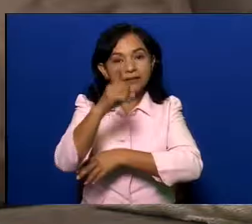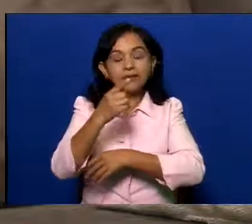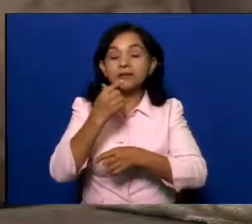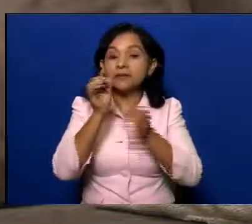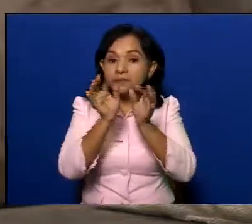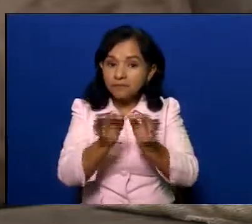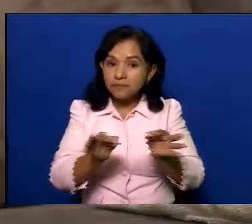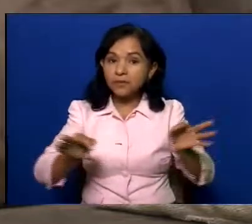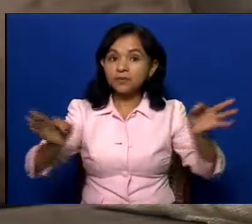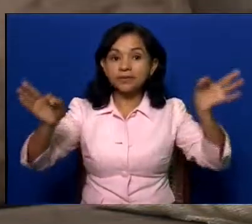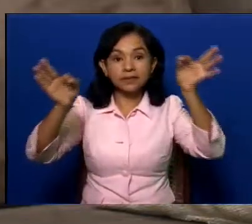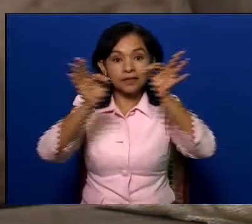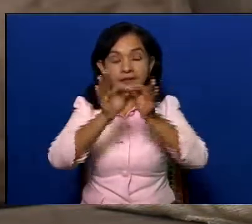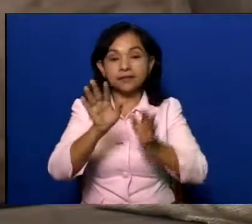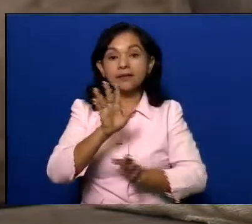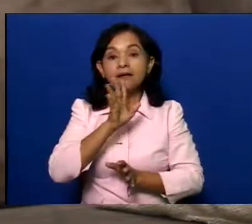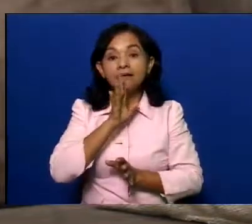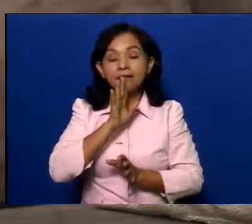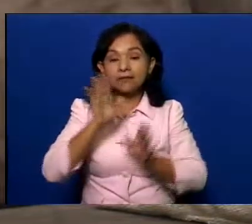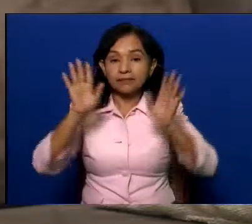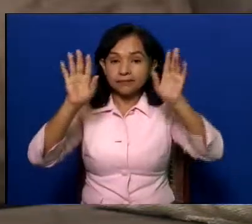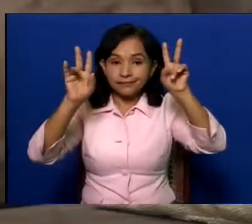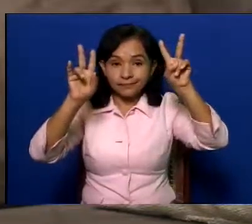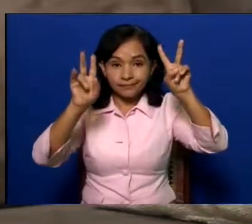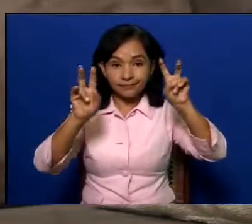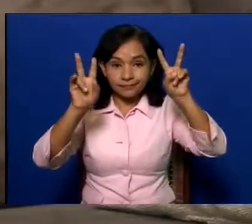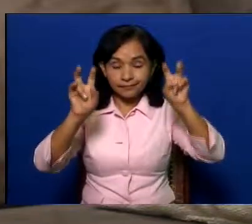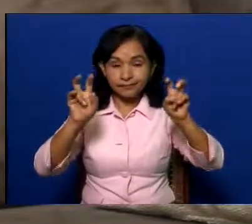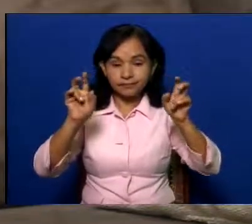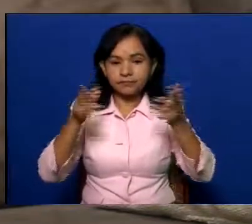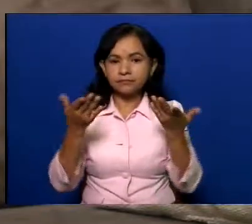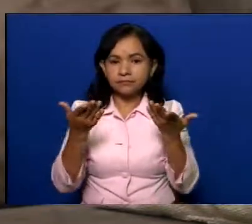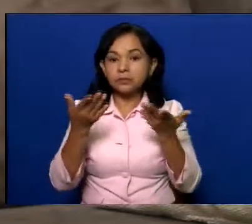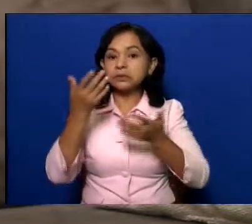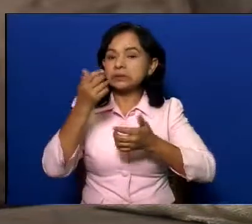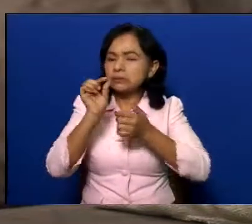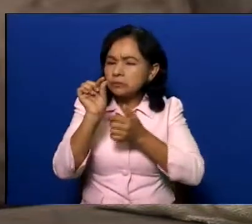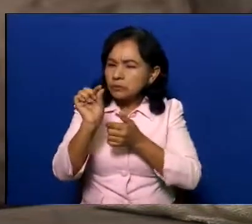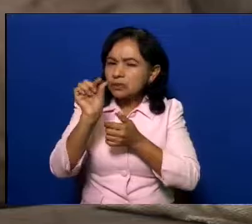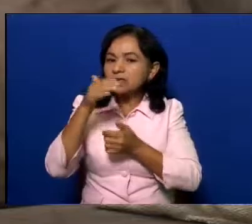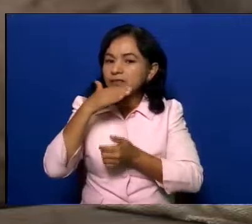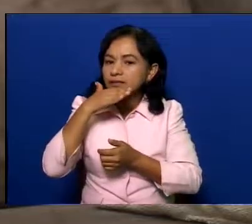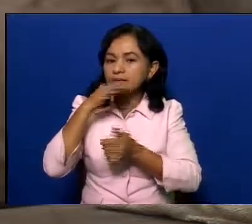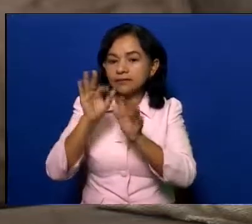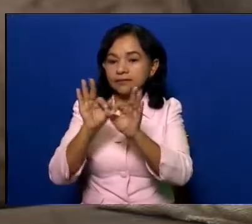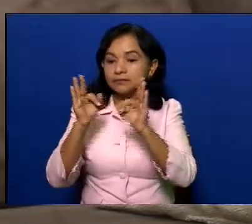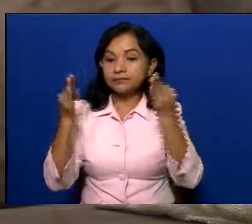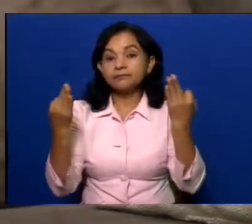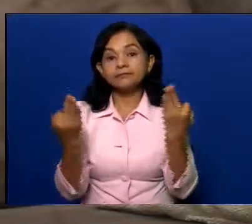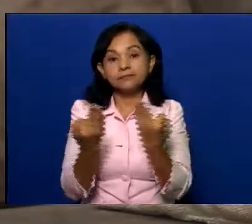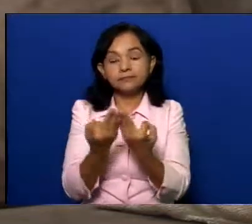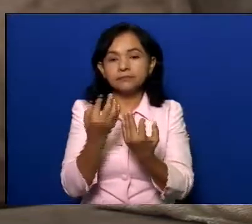un tema tan delicado que podríamos decir dentro de la familia, porque cuando se presenta